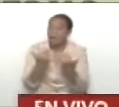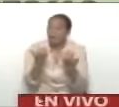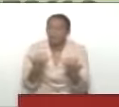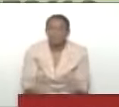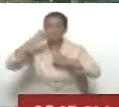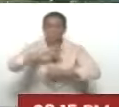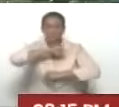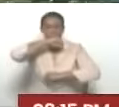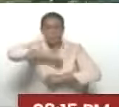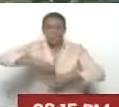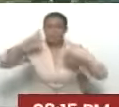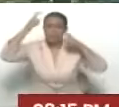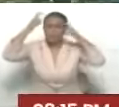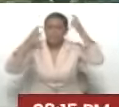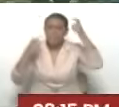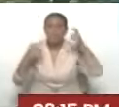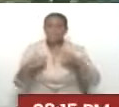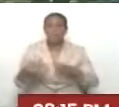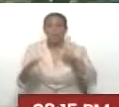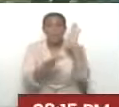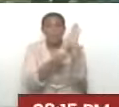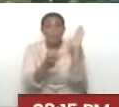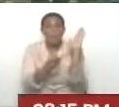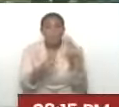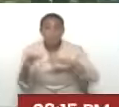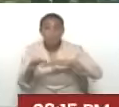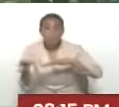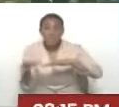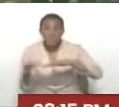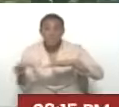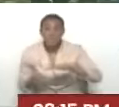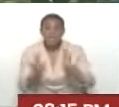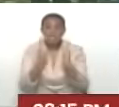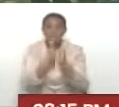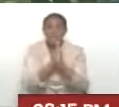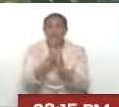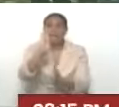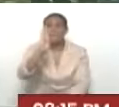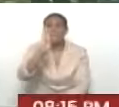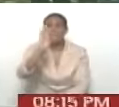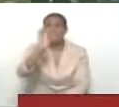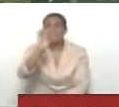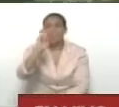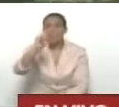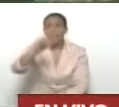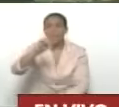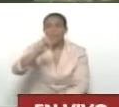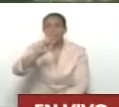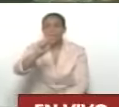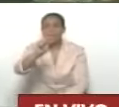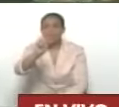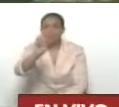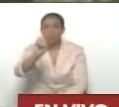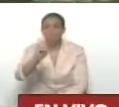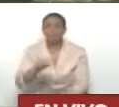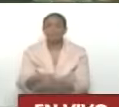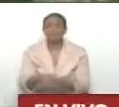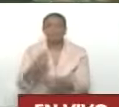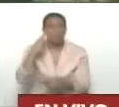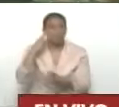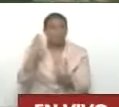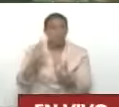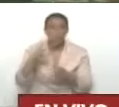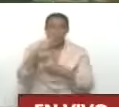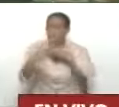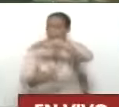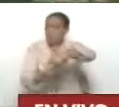Cabima. Desde el municipio de San Benito de Palermo, presidente, un municipio